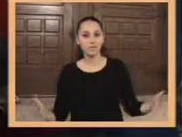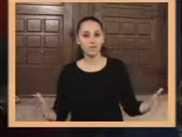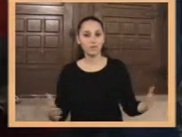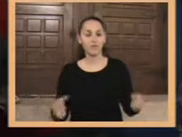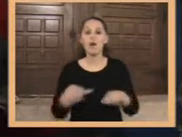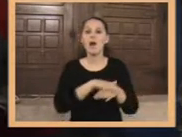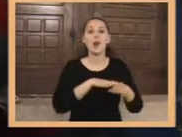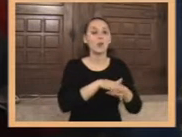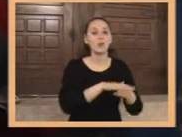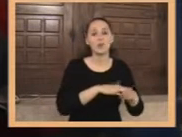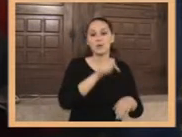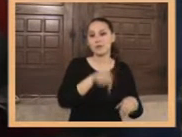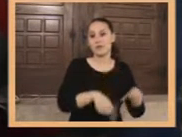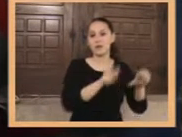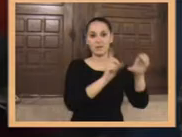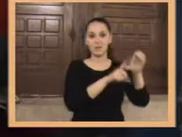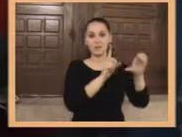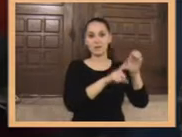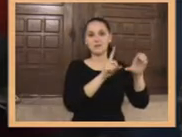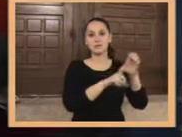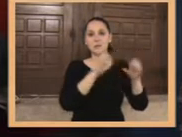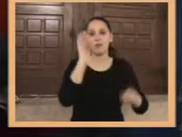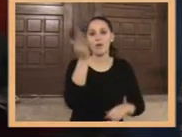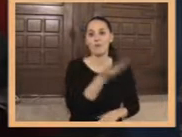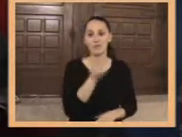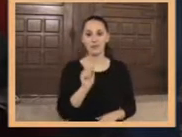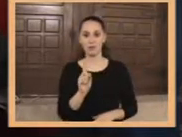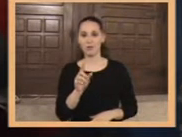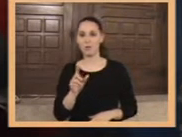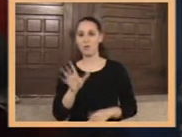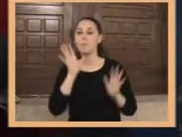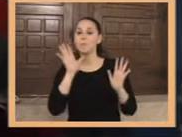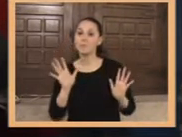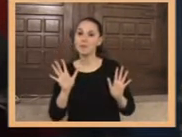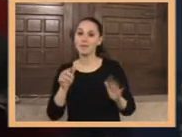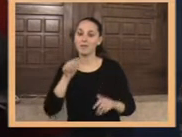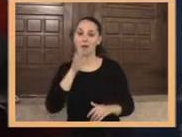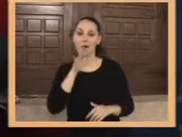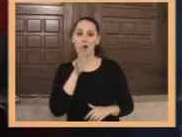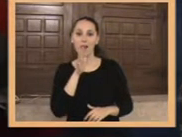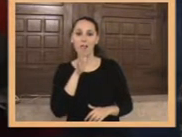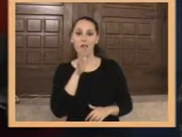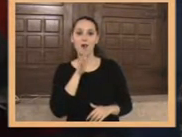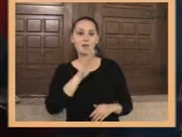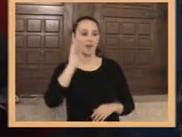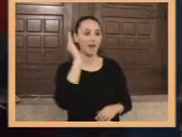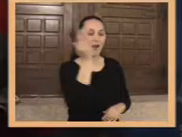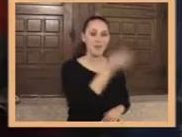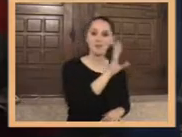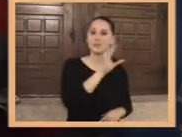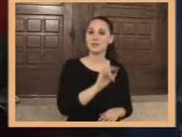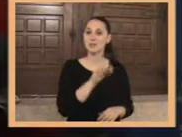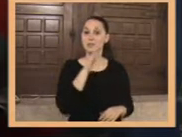claro al gobierno de la Junta de Extremadura que está ahora mismo, ¿vale? Entonces, pensando en la situación económica